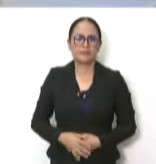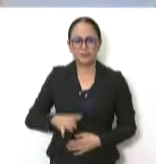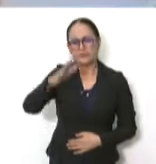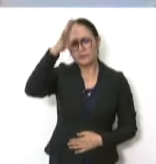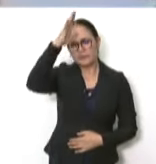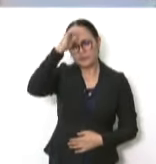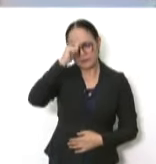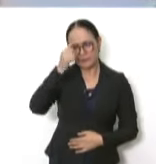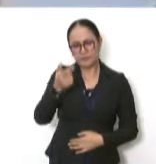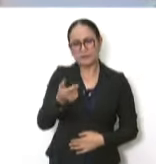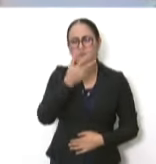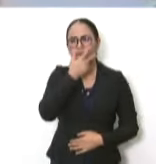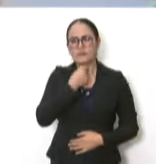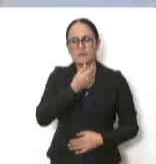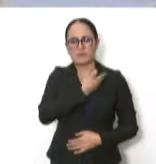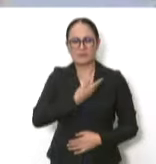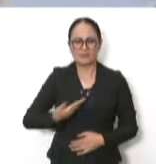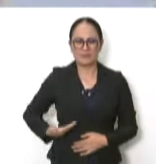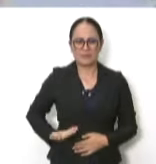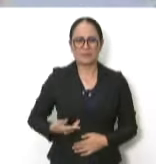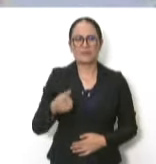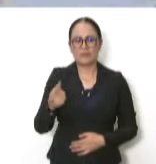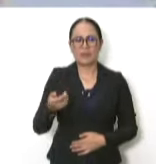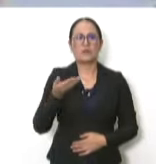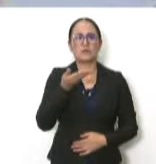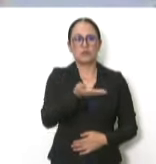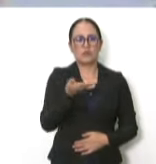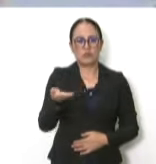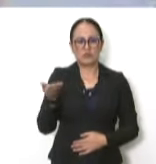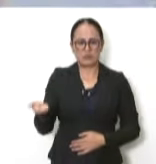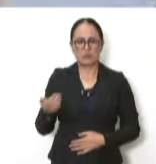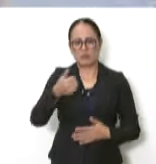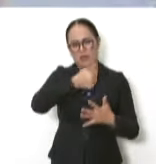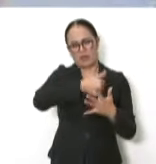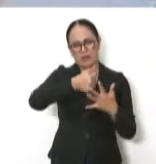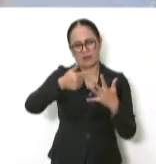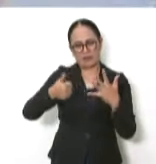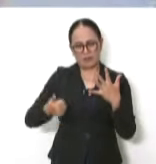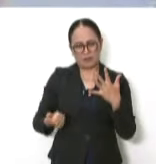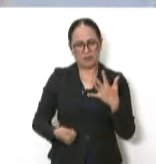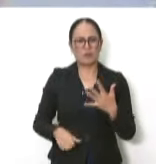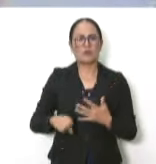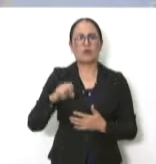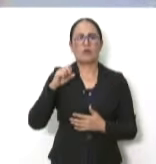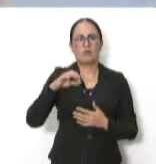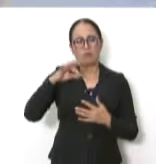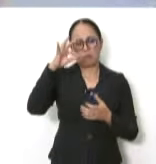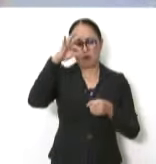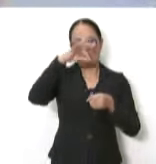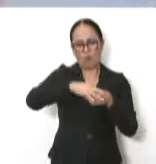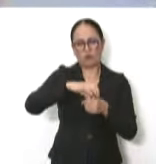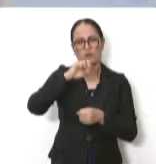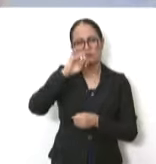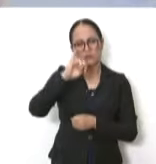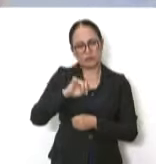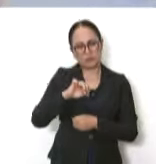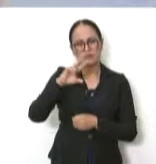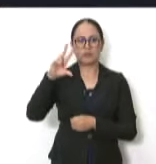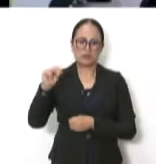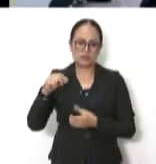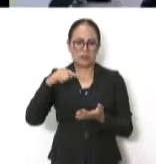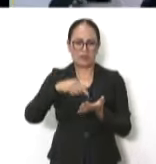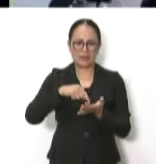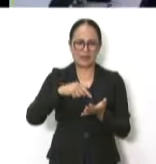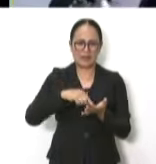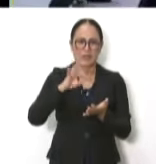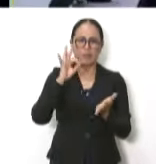a su instrucción, comisionado presidente, solicito sean tan amables de expresar el sentido de su voto con relación al punto